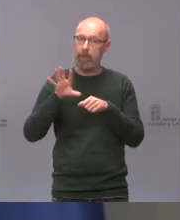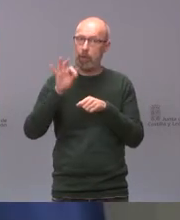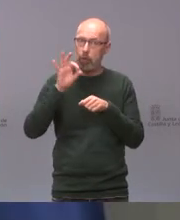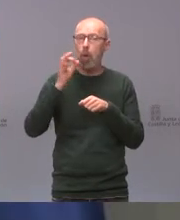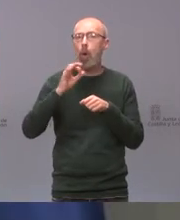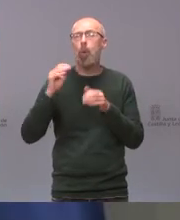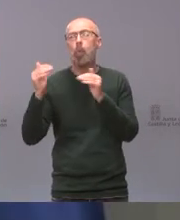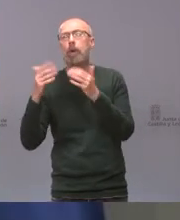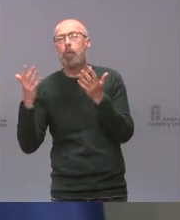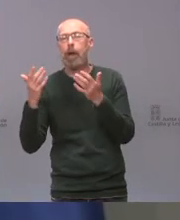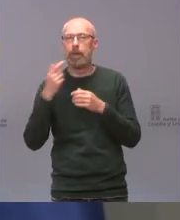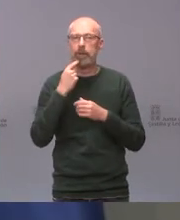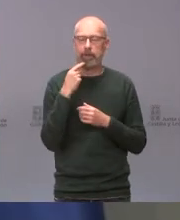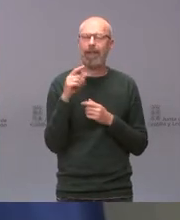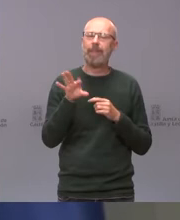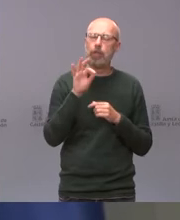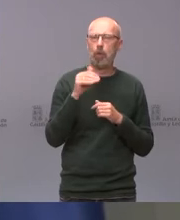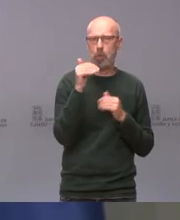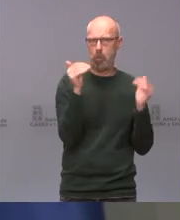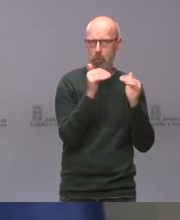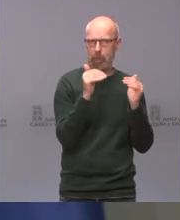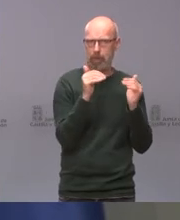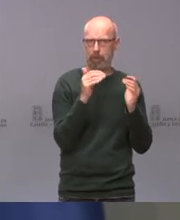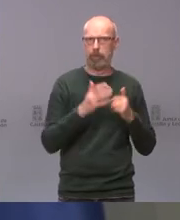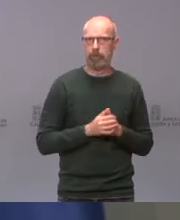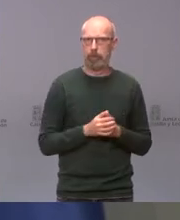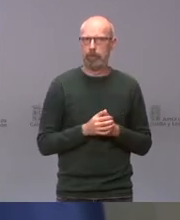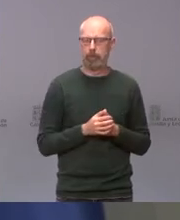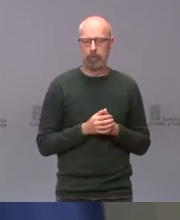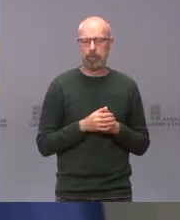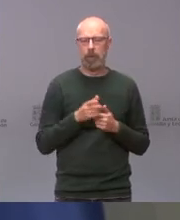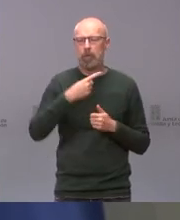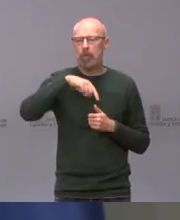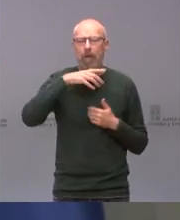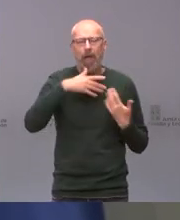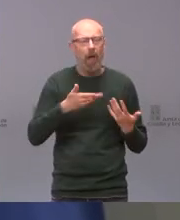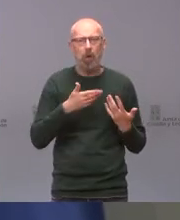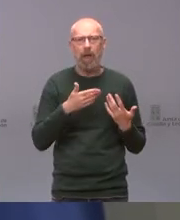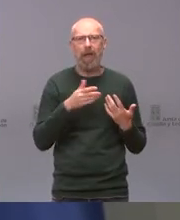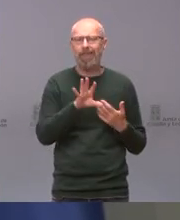este lunes en principio, salvo catástrofe, no adoptaremos decisiones adicionales, ¿vale?